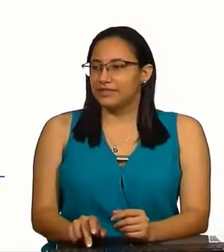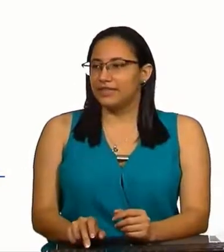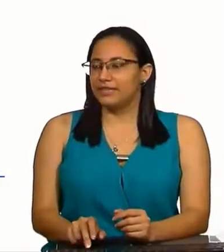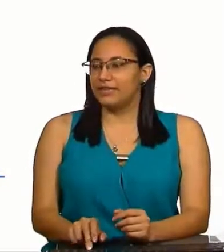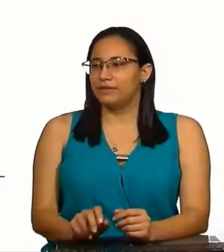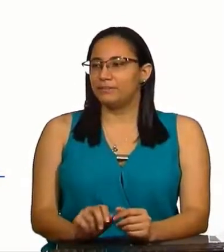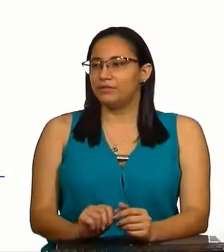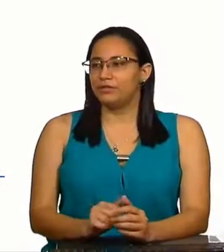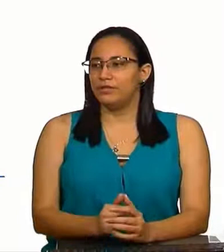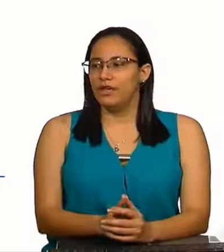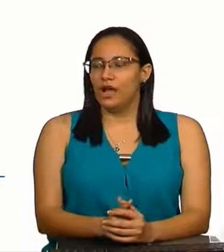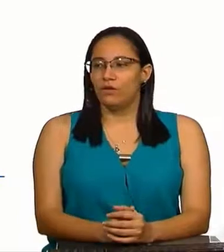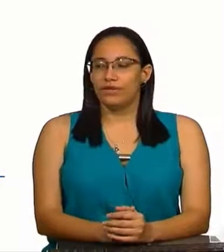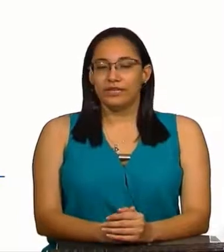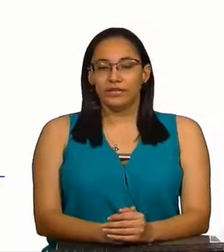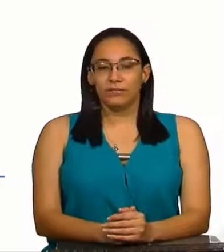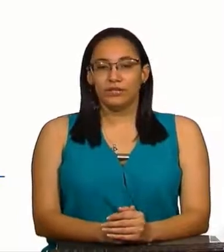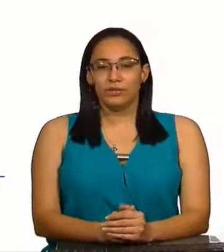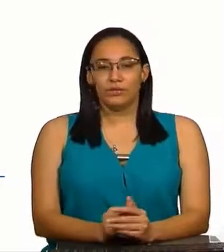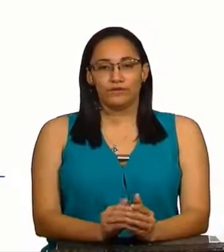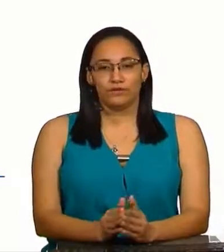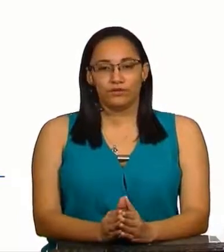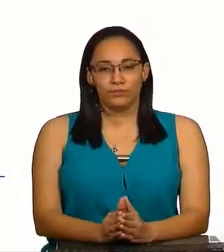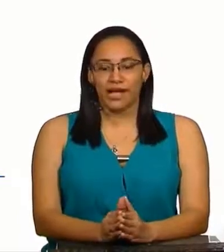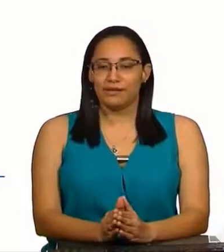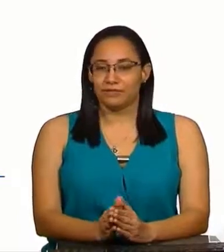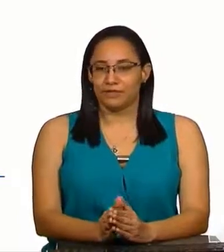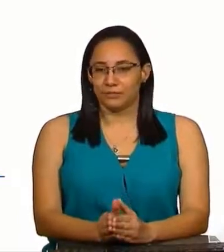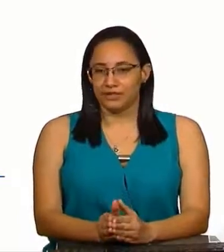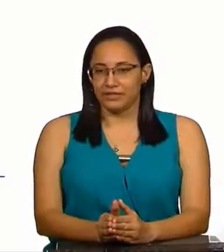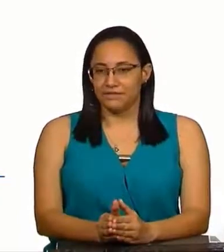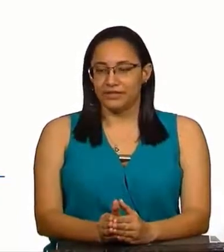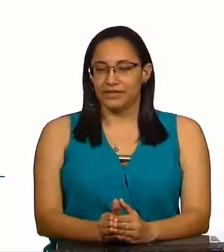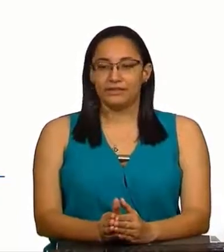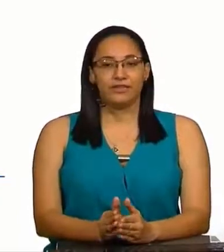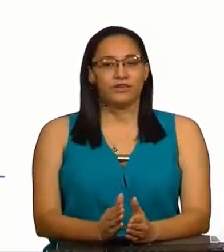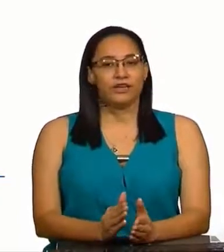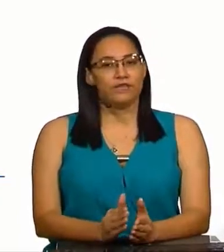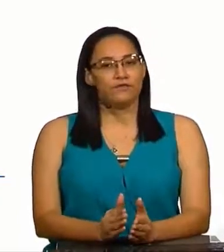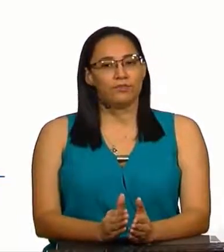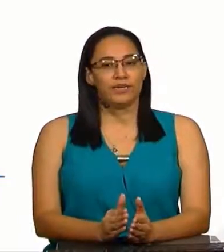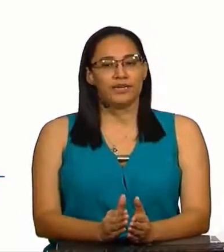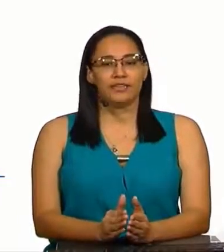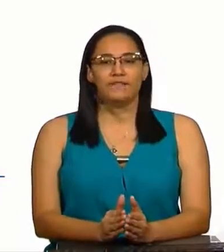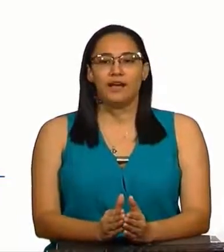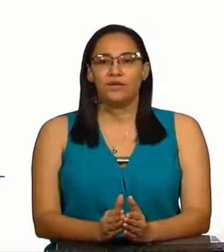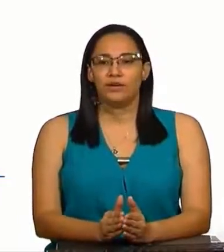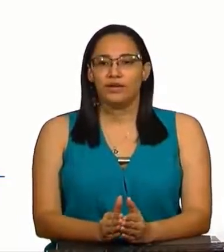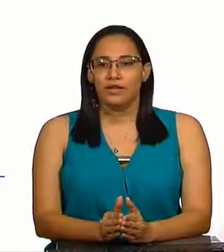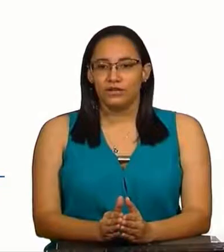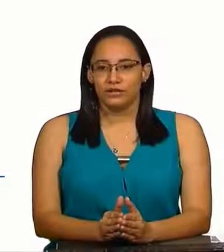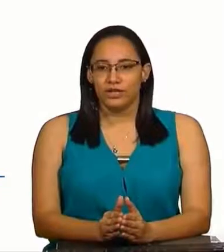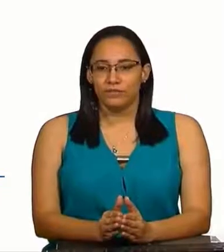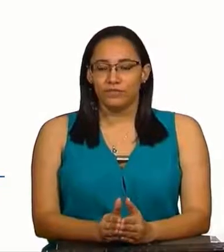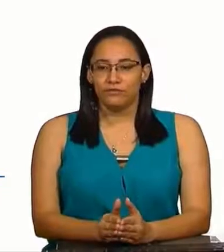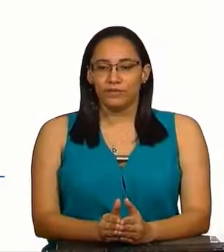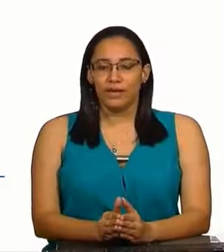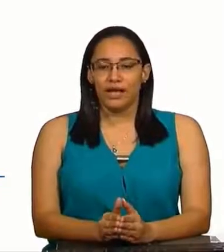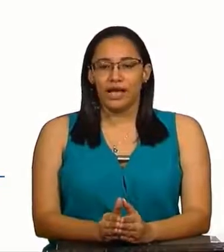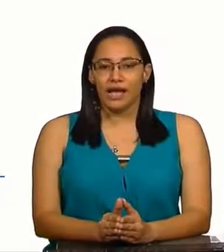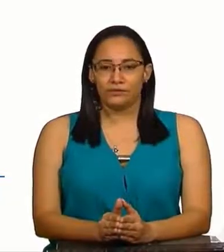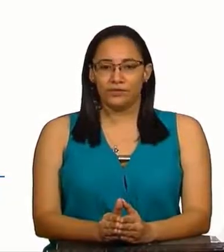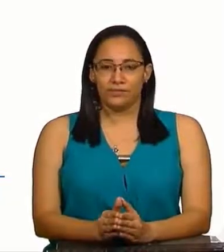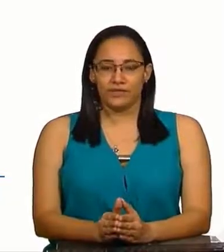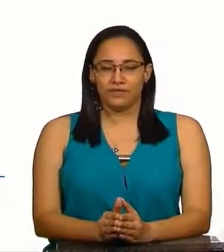Excelente. Siguiente ejemplo. Ahora tenemos de una forma afirmativa. La anterior era de forma negativa. Ahora lo tenemos de